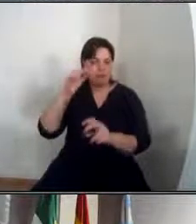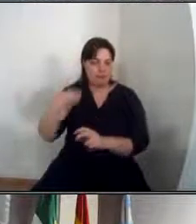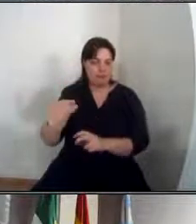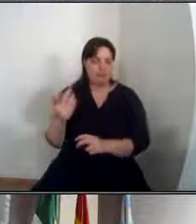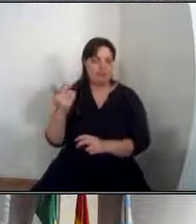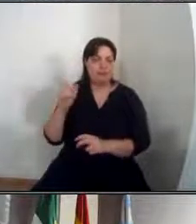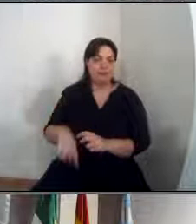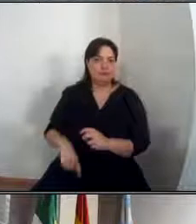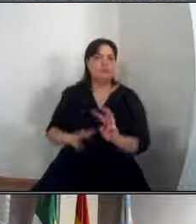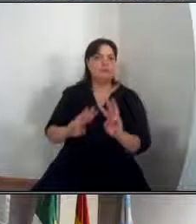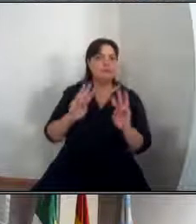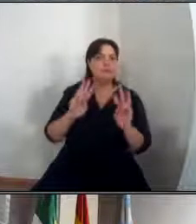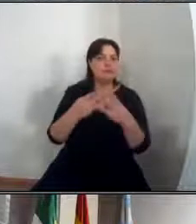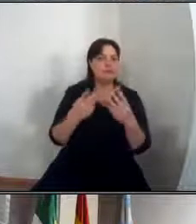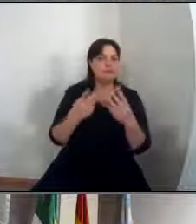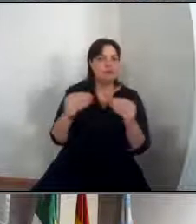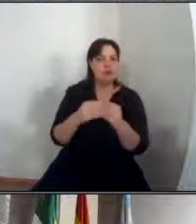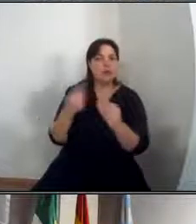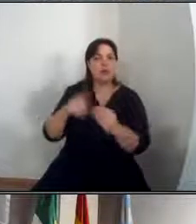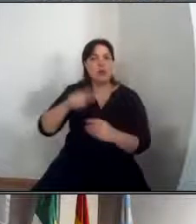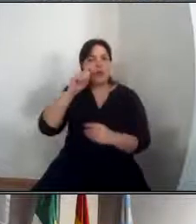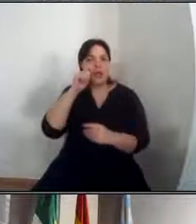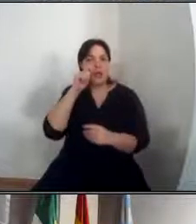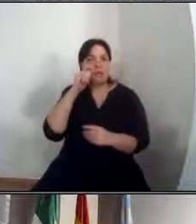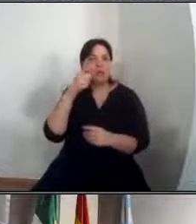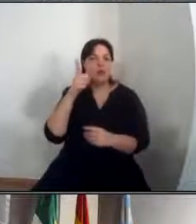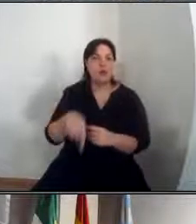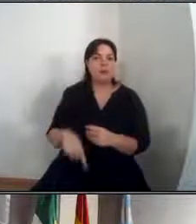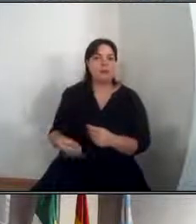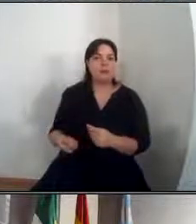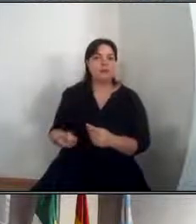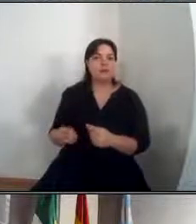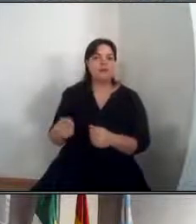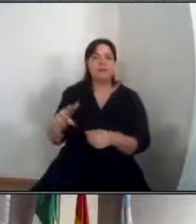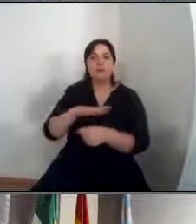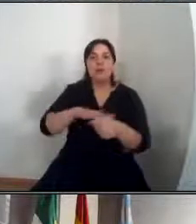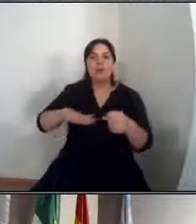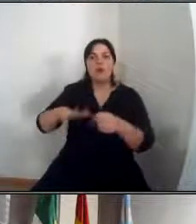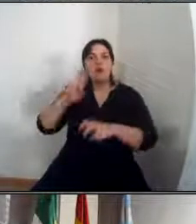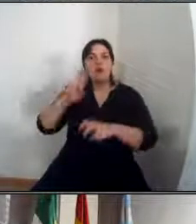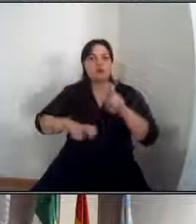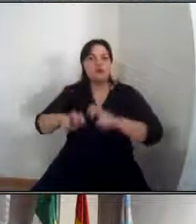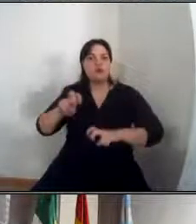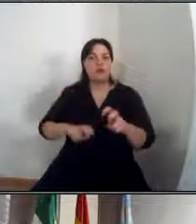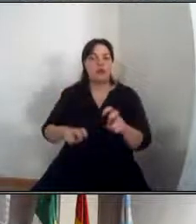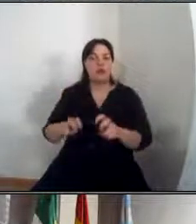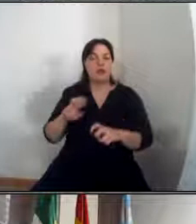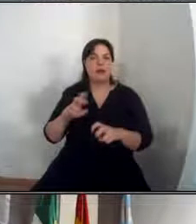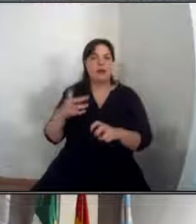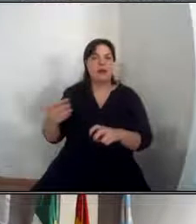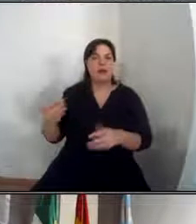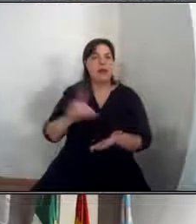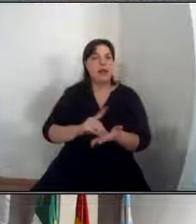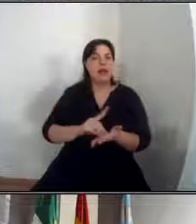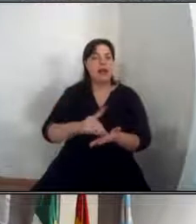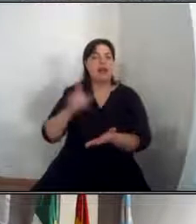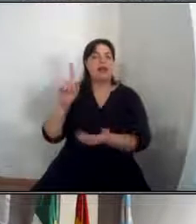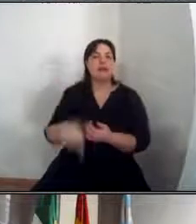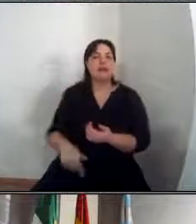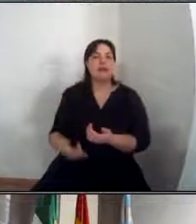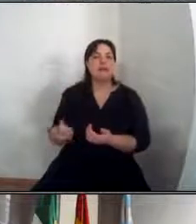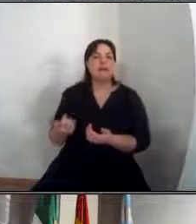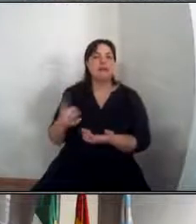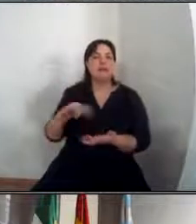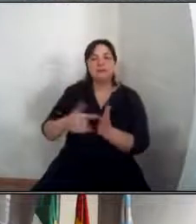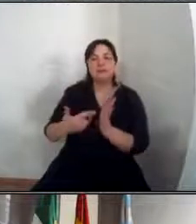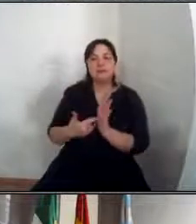la conectividad, tanto en el turismo, en buscar provincias que sean digitales, y tenemos proyectos que